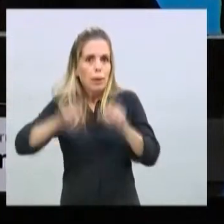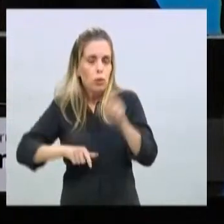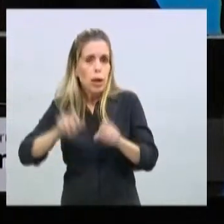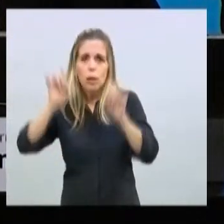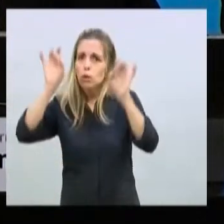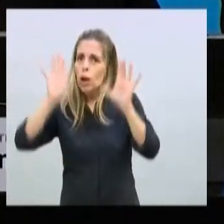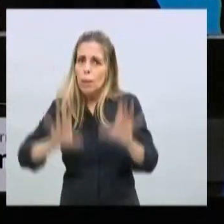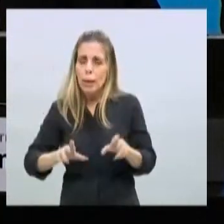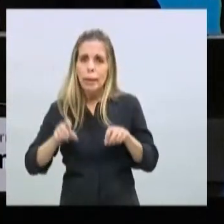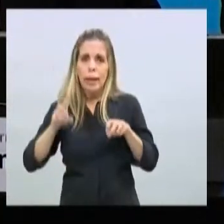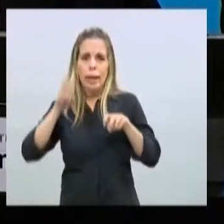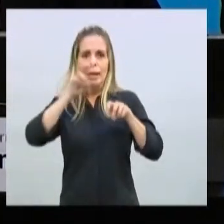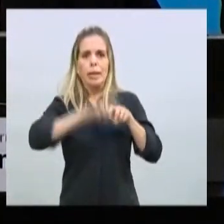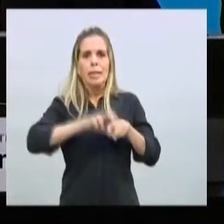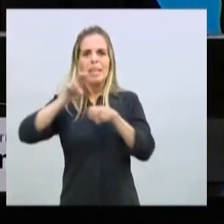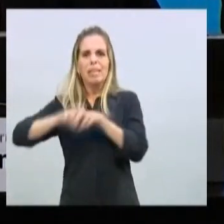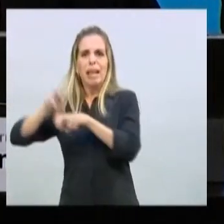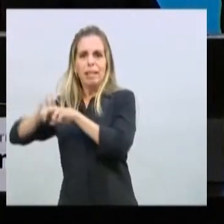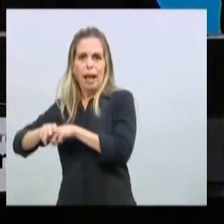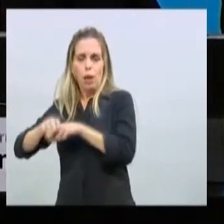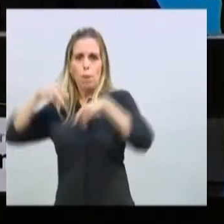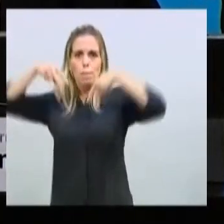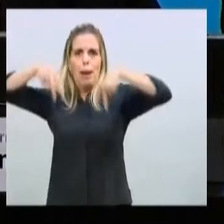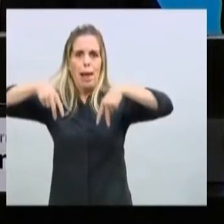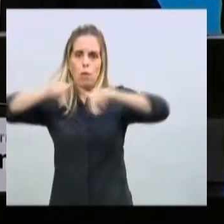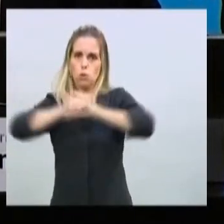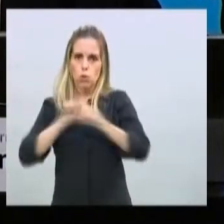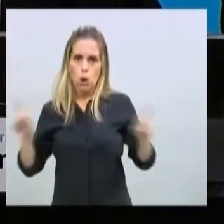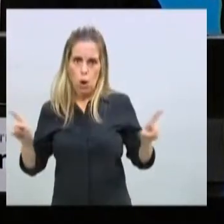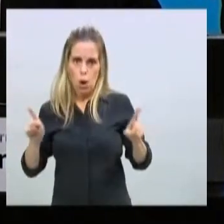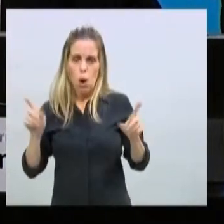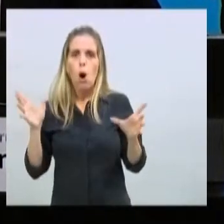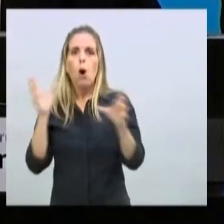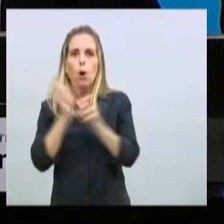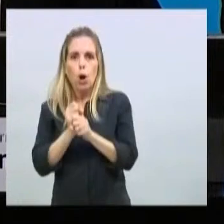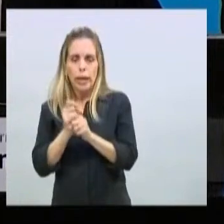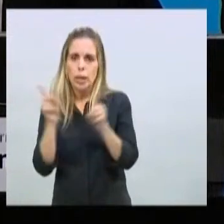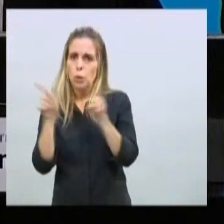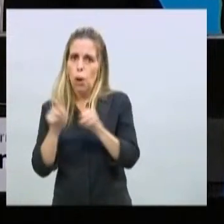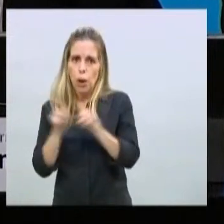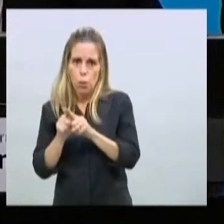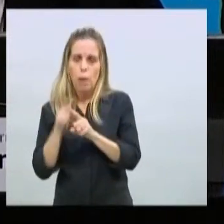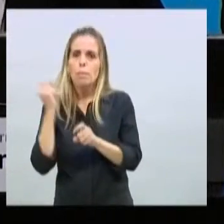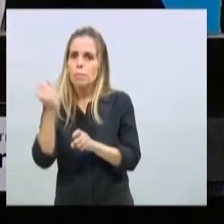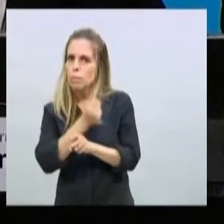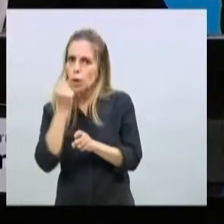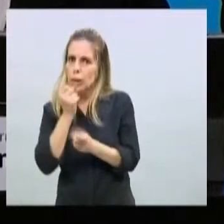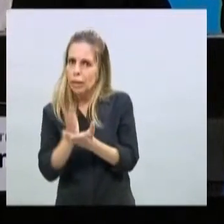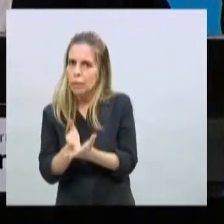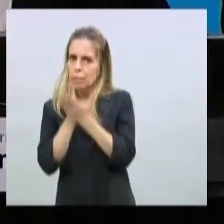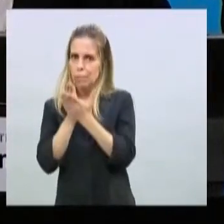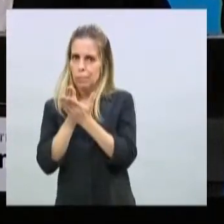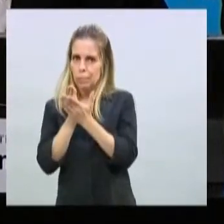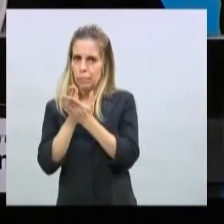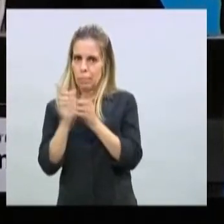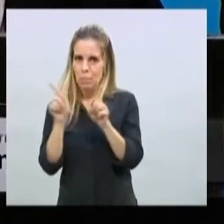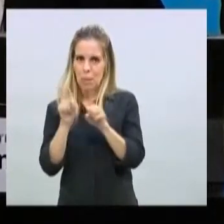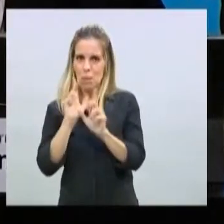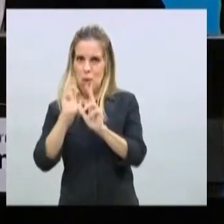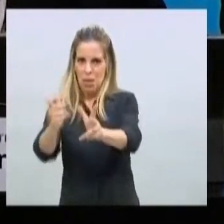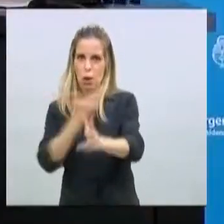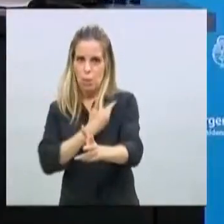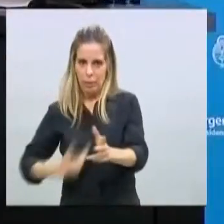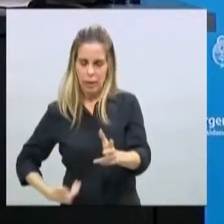sentados. En colectivo un poco más, pero también se está cumpliendo. Por eso es muy importante seguir siendo muy estrictos, como decía el presidente, en el transporte